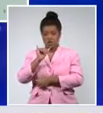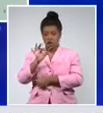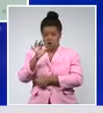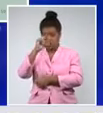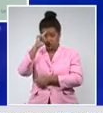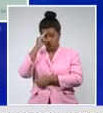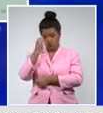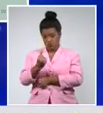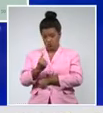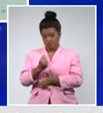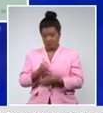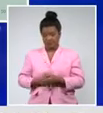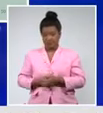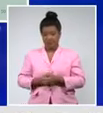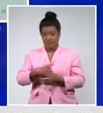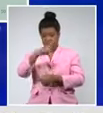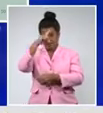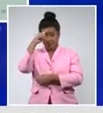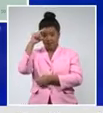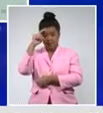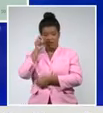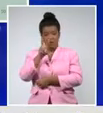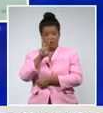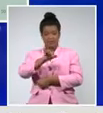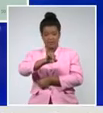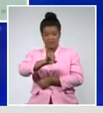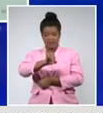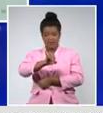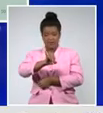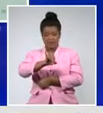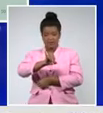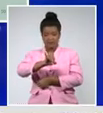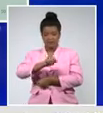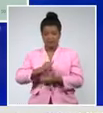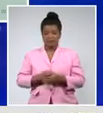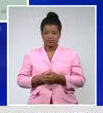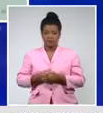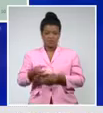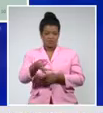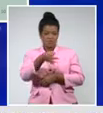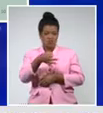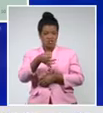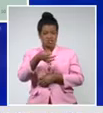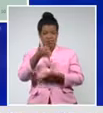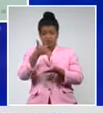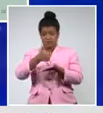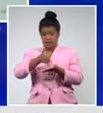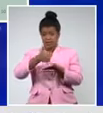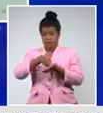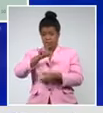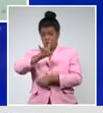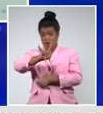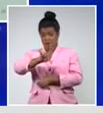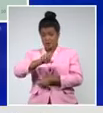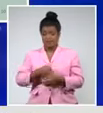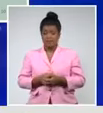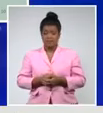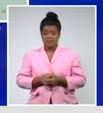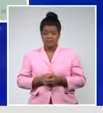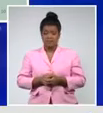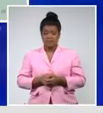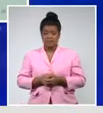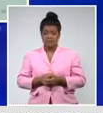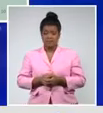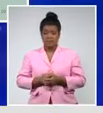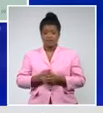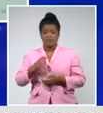Santi Espíritus 26 casos autóctonos, del municipio Santi Espíritus 9, de Jatibonico